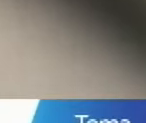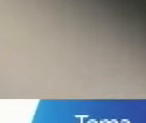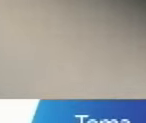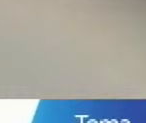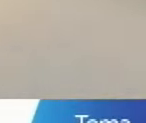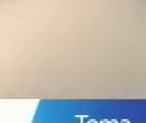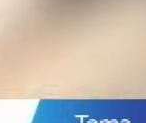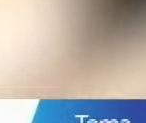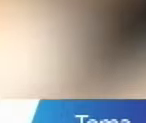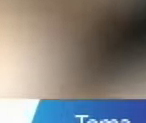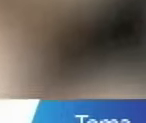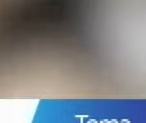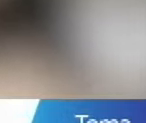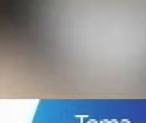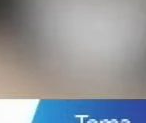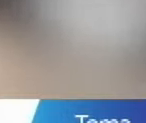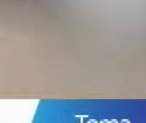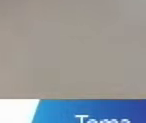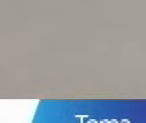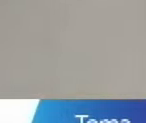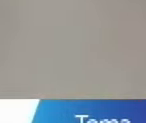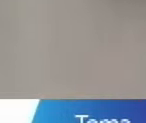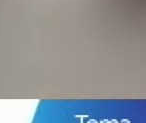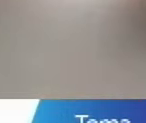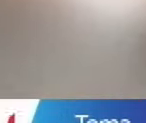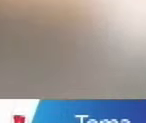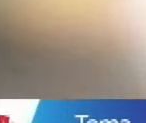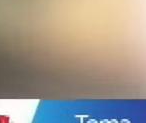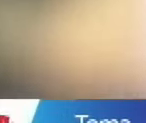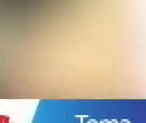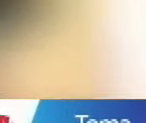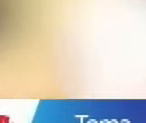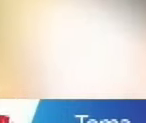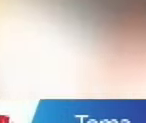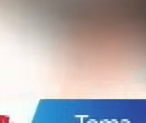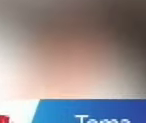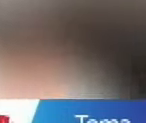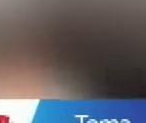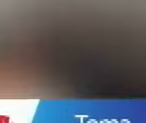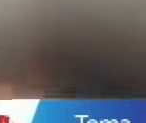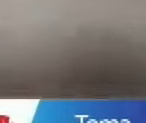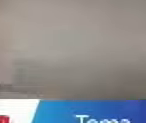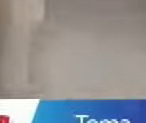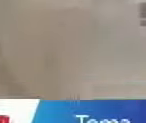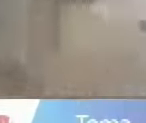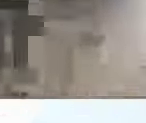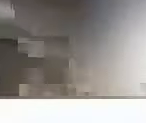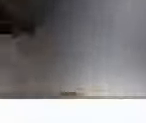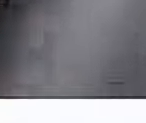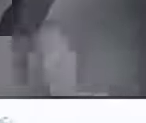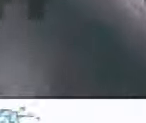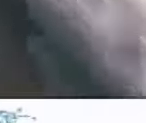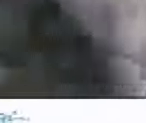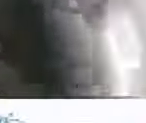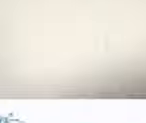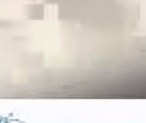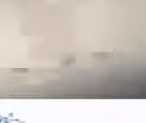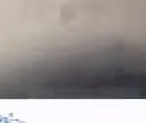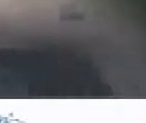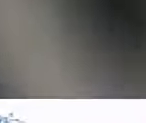Cuatro estudiantes sufrieron lesiones durante un accidente provocado por un alumno de su mismo centro educativo. Las autoridades investigan